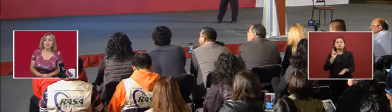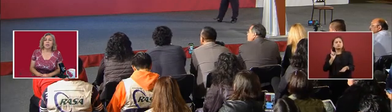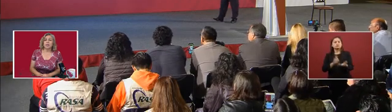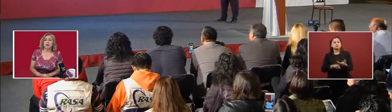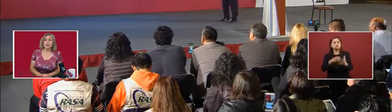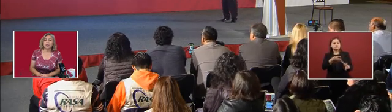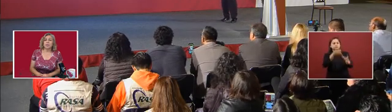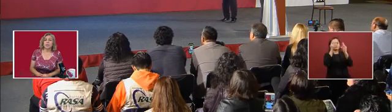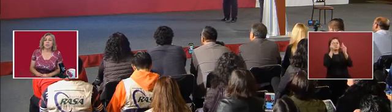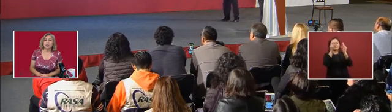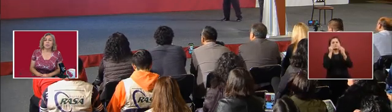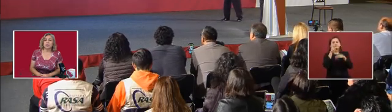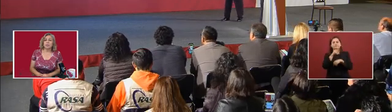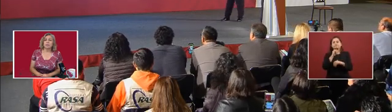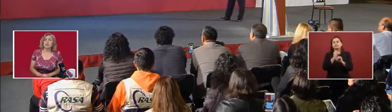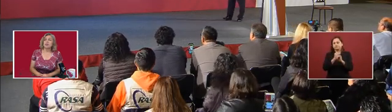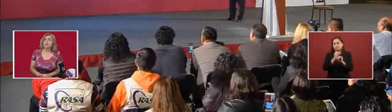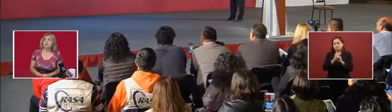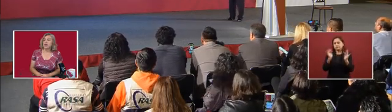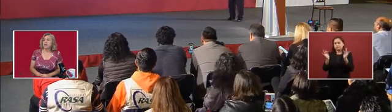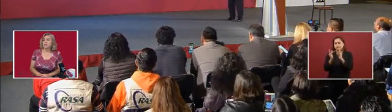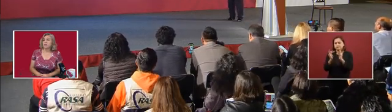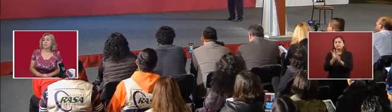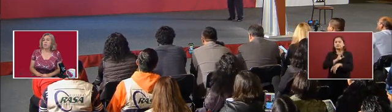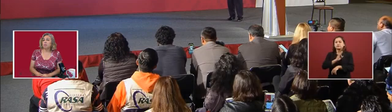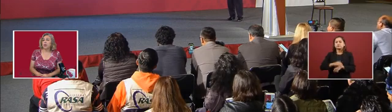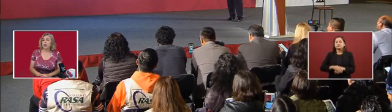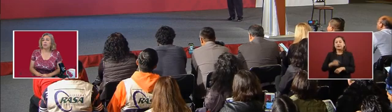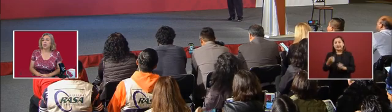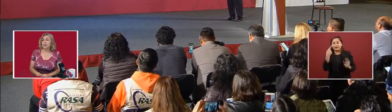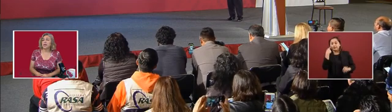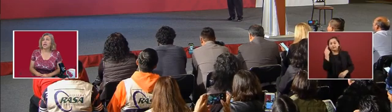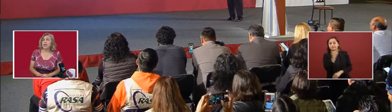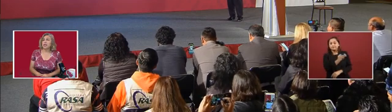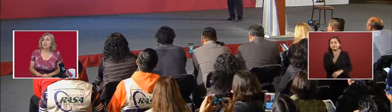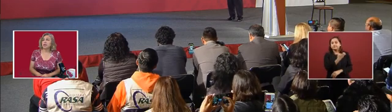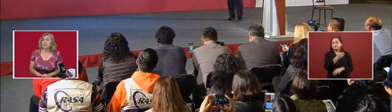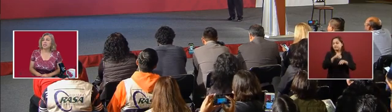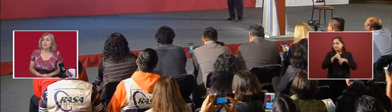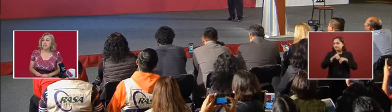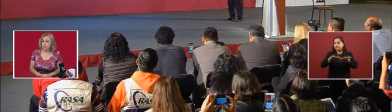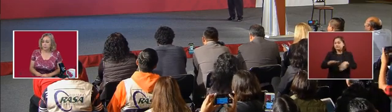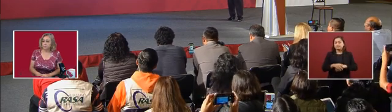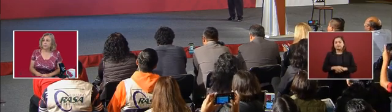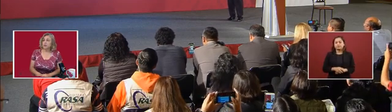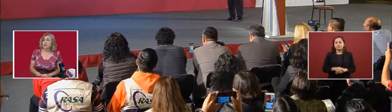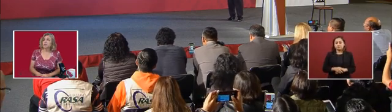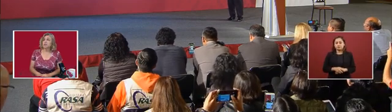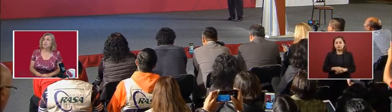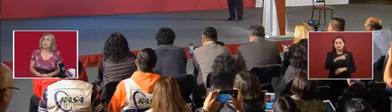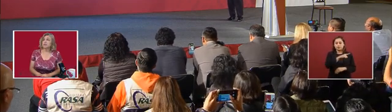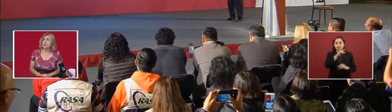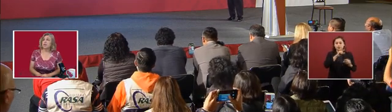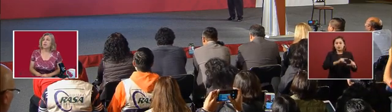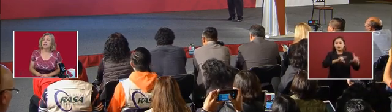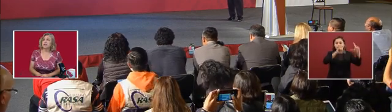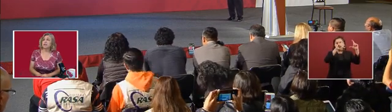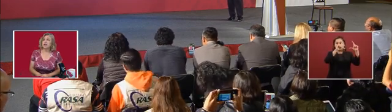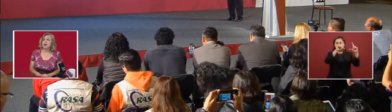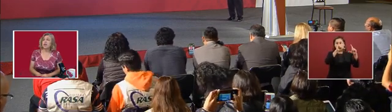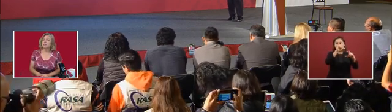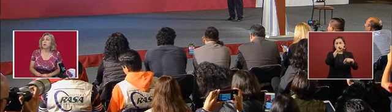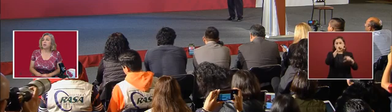acceder because you will en las be able to have plataformas access in the electrónicas de la Secretaría de Salud electronic y del Instituto Nacional de Salud platforms, Pública, que es parte de la Secretaría, which is a part of the este